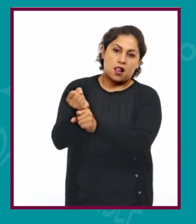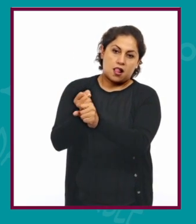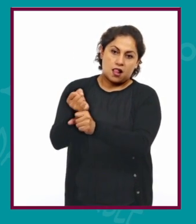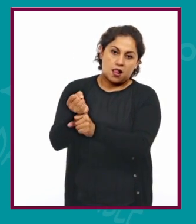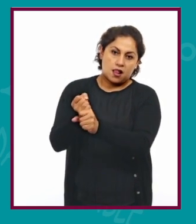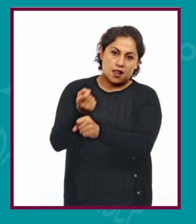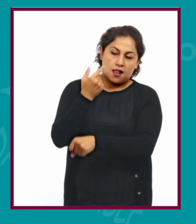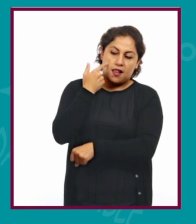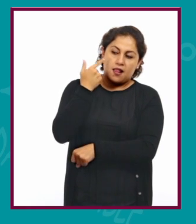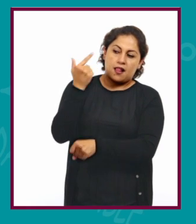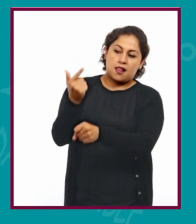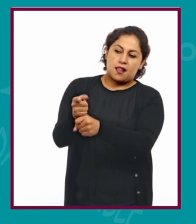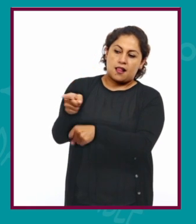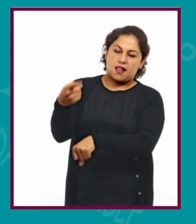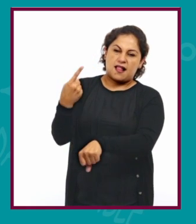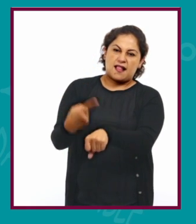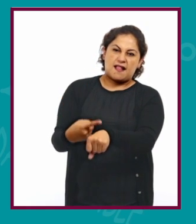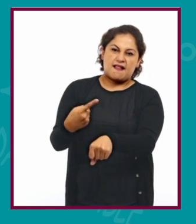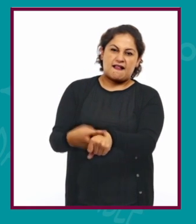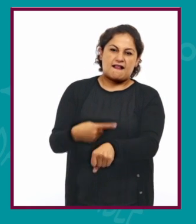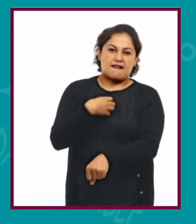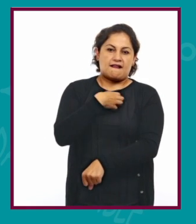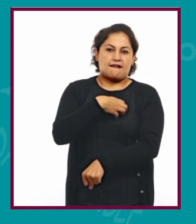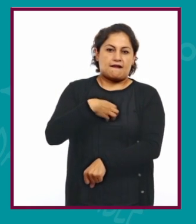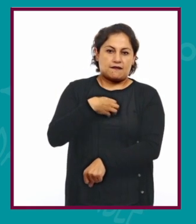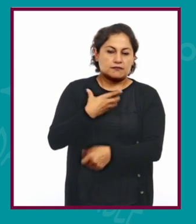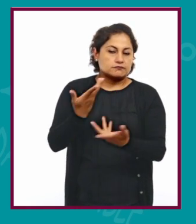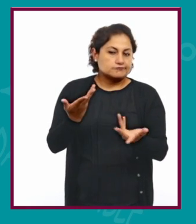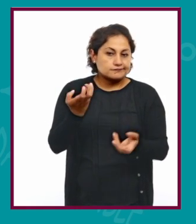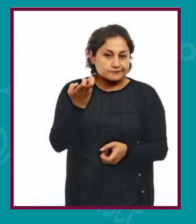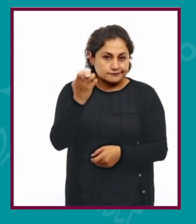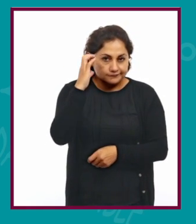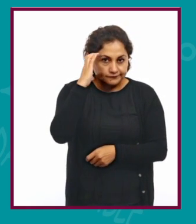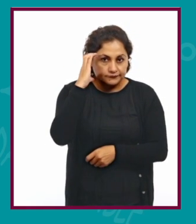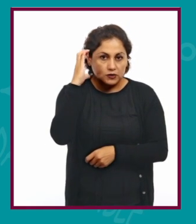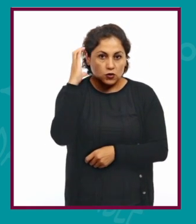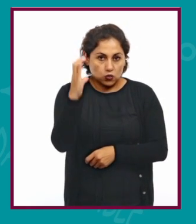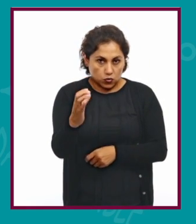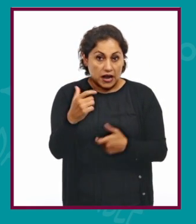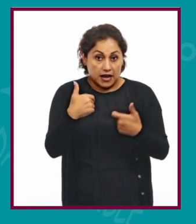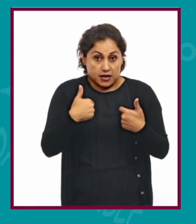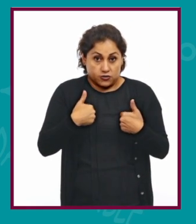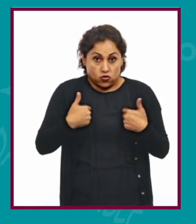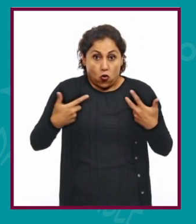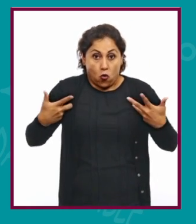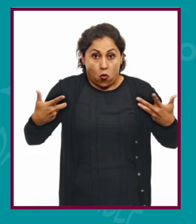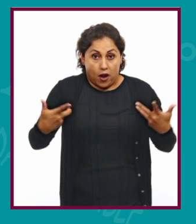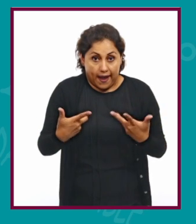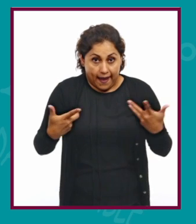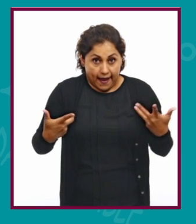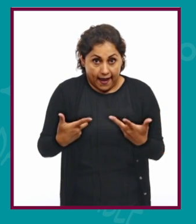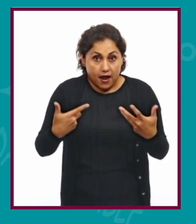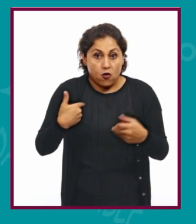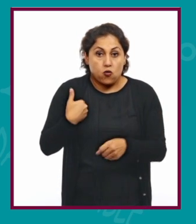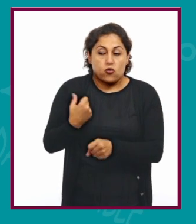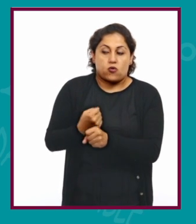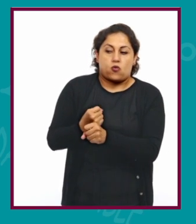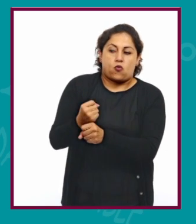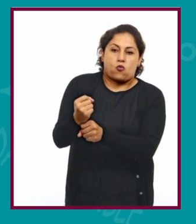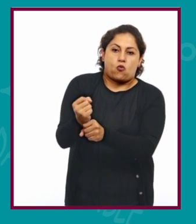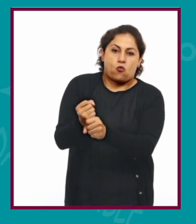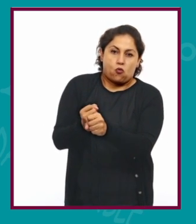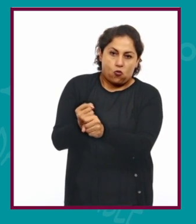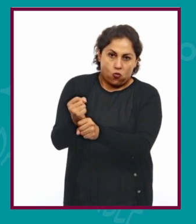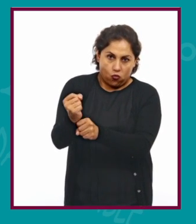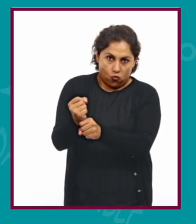complace por los padecimientos ajenos. Se puede ser cruel por por acción, es decir, que donde actuamos de